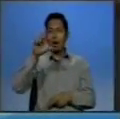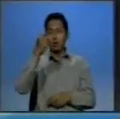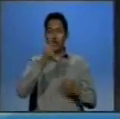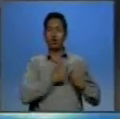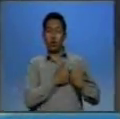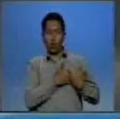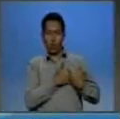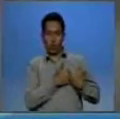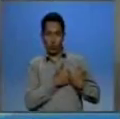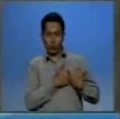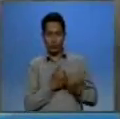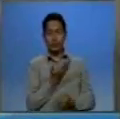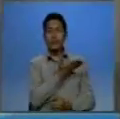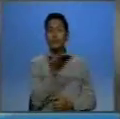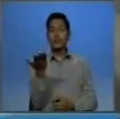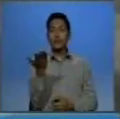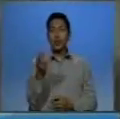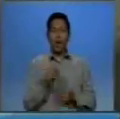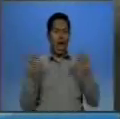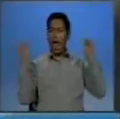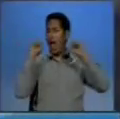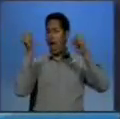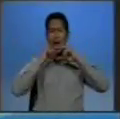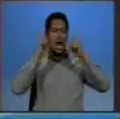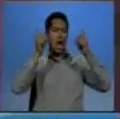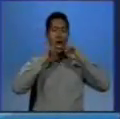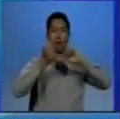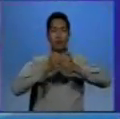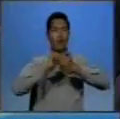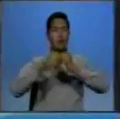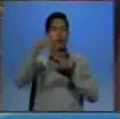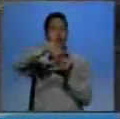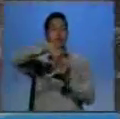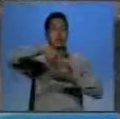encontrarse supuestamente protagonizando desmanes en el centro histórico.